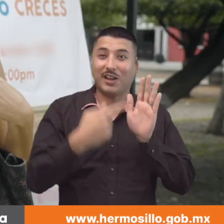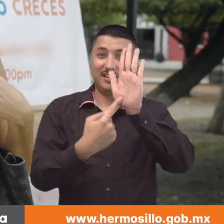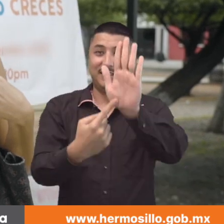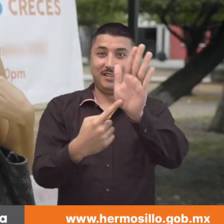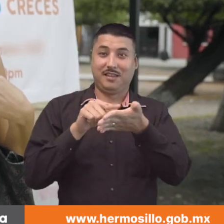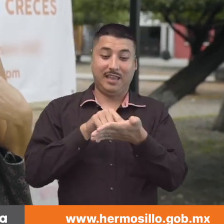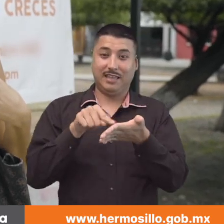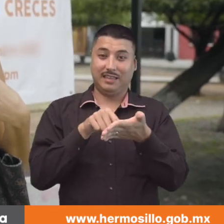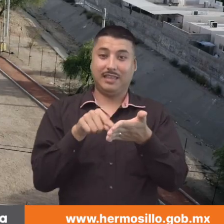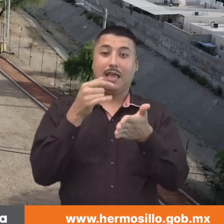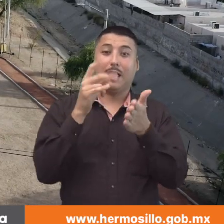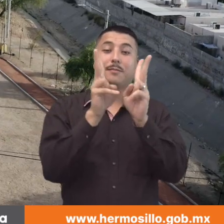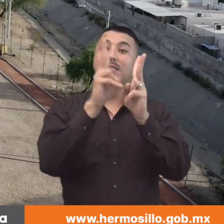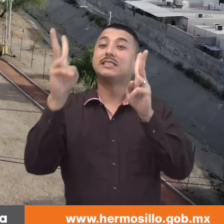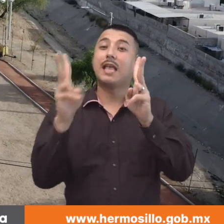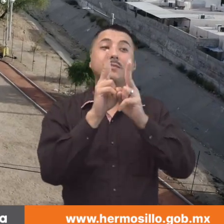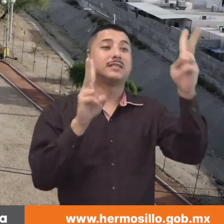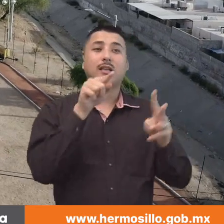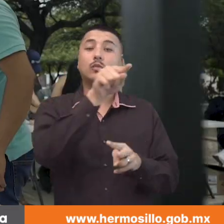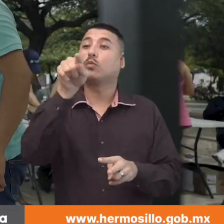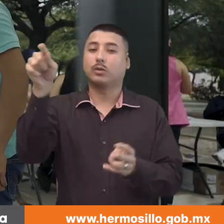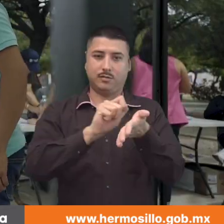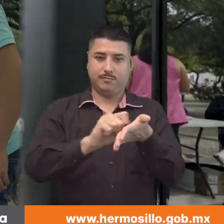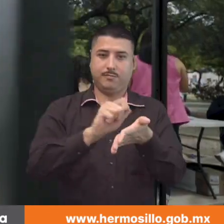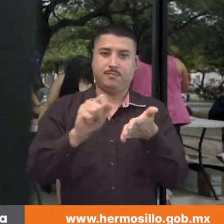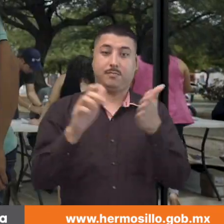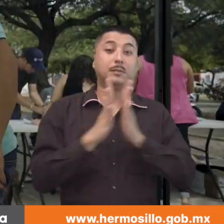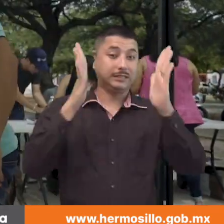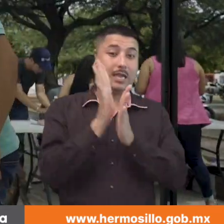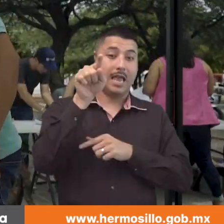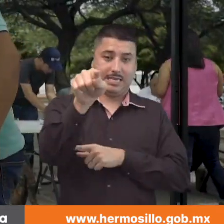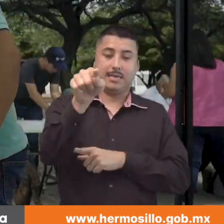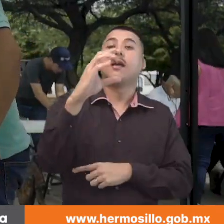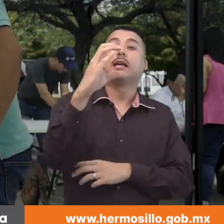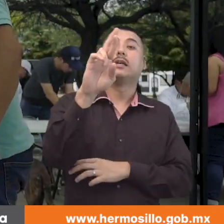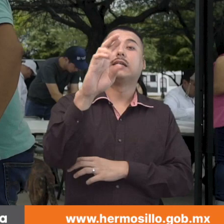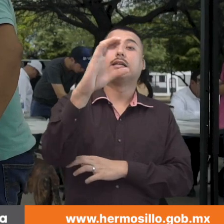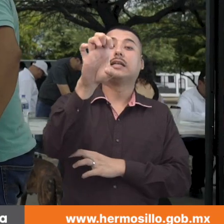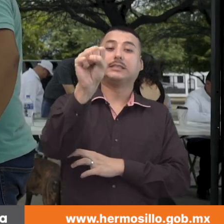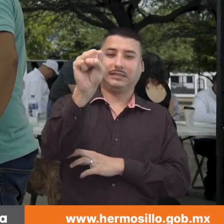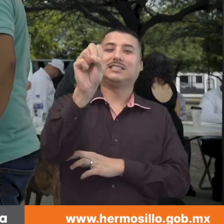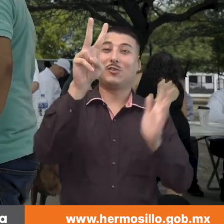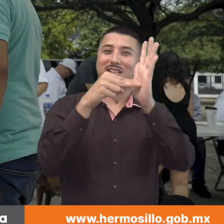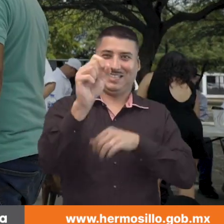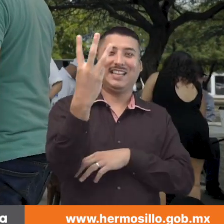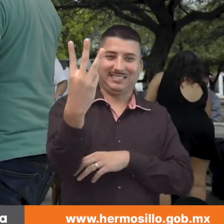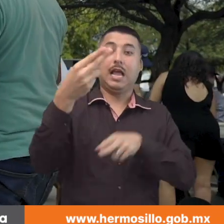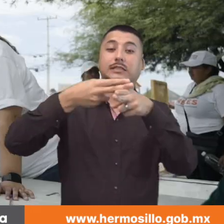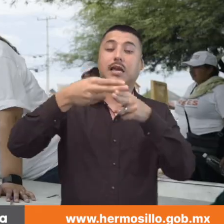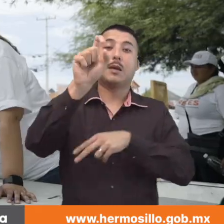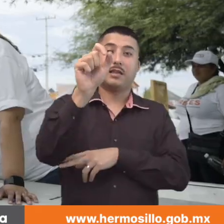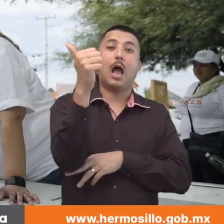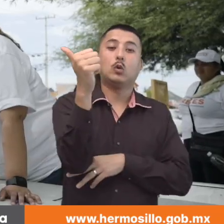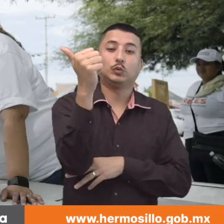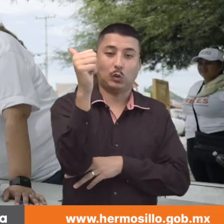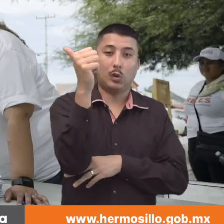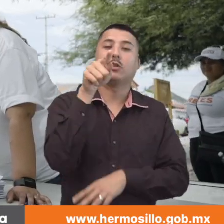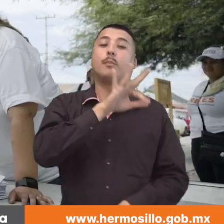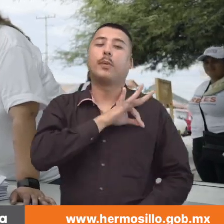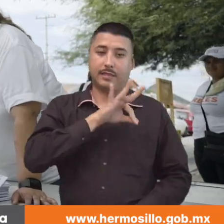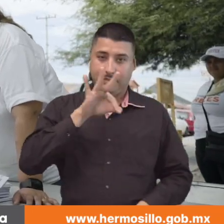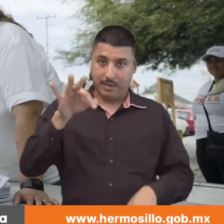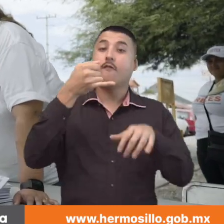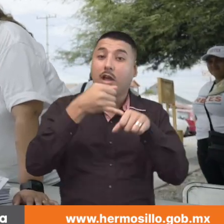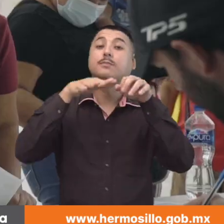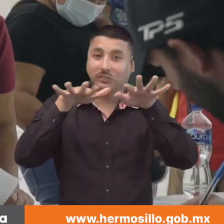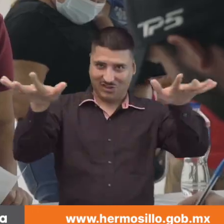¿Ya conoces las propuestas que tus vecinas y vecinos inscribieron al presupuesto participativo Creces 2023? Hasta el 20 de agosto te